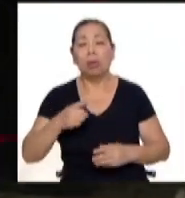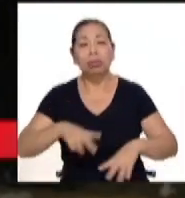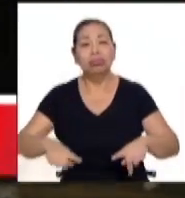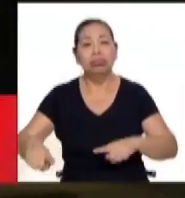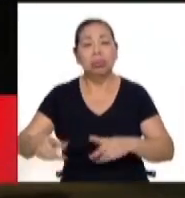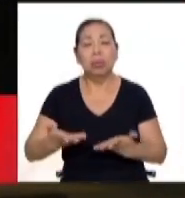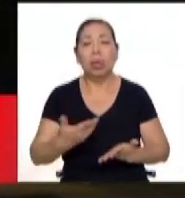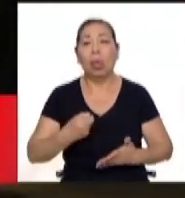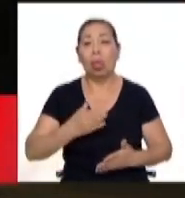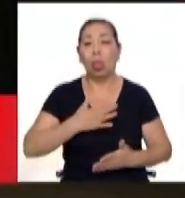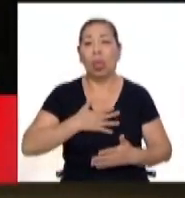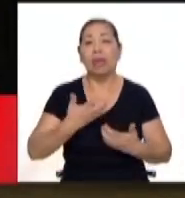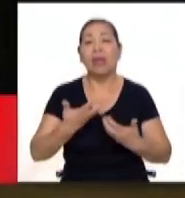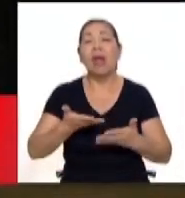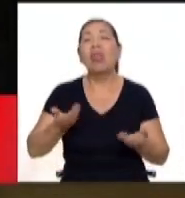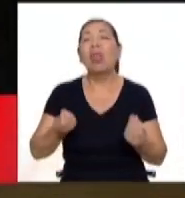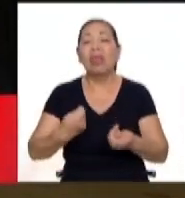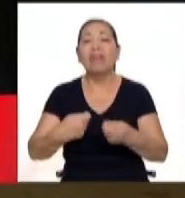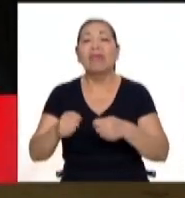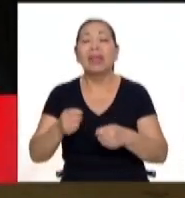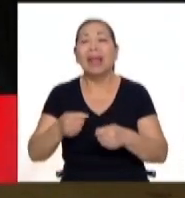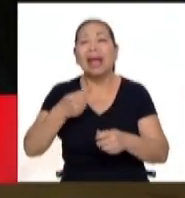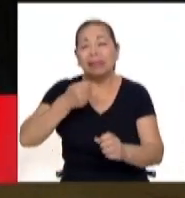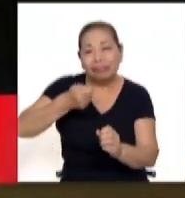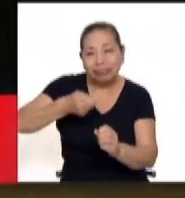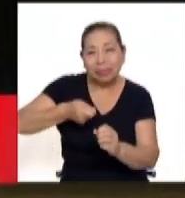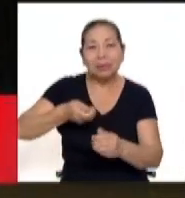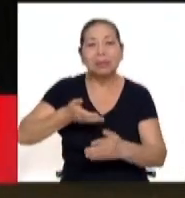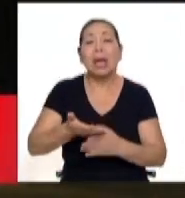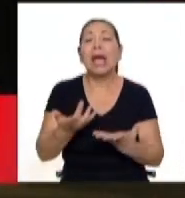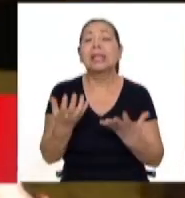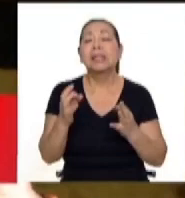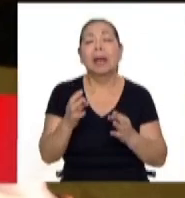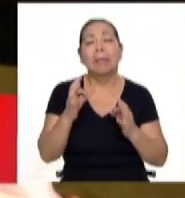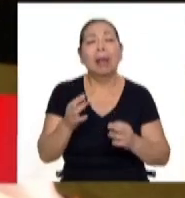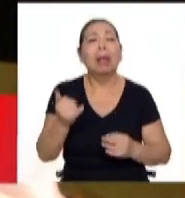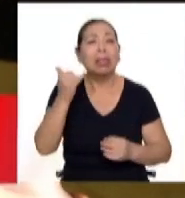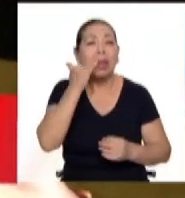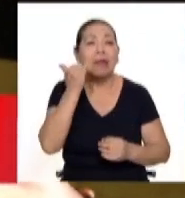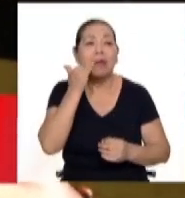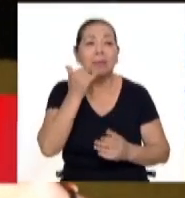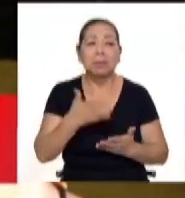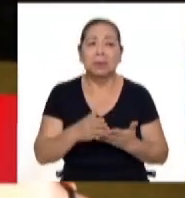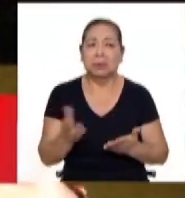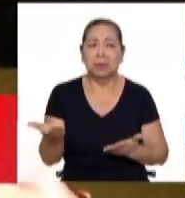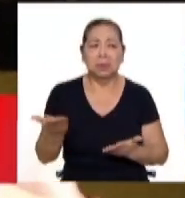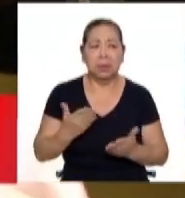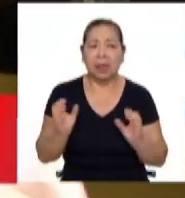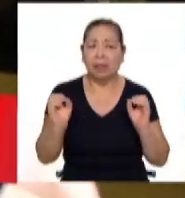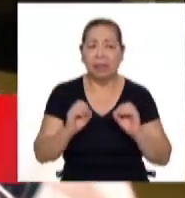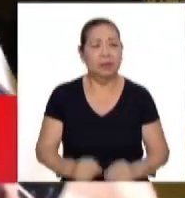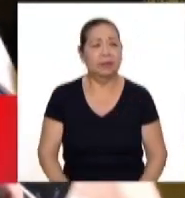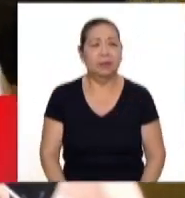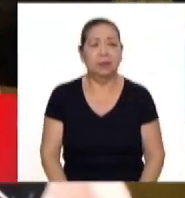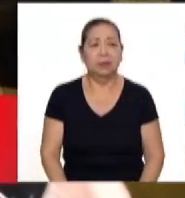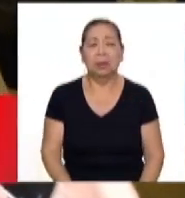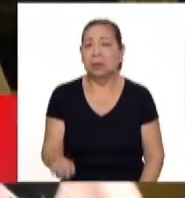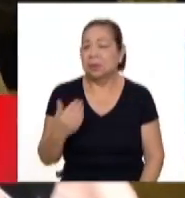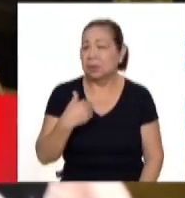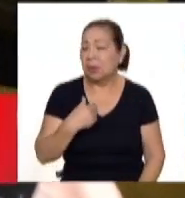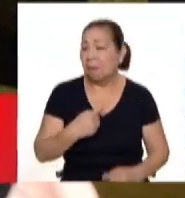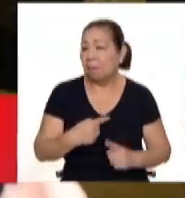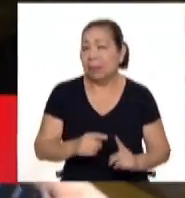administrador de empresas y dueño de una ferretería, quien sería objetivo de extorsiones. No, al menos por mi parte yo no he recibido nada. Yo no he recibido